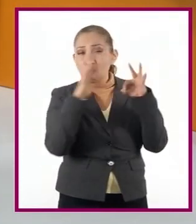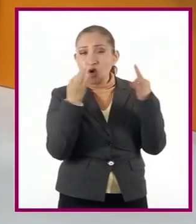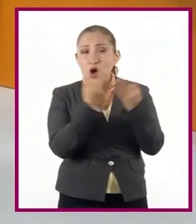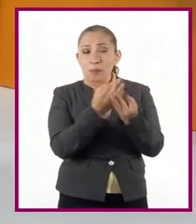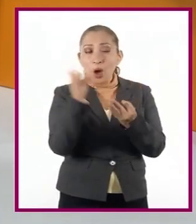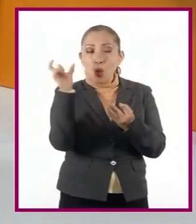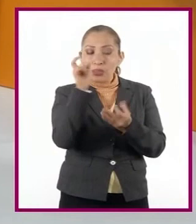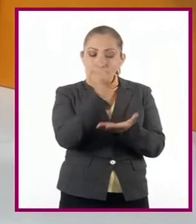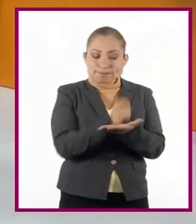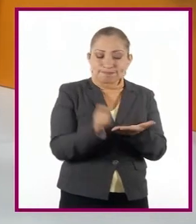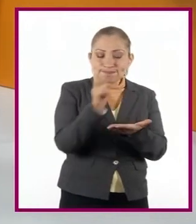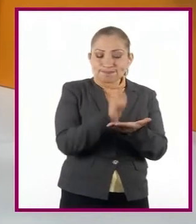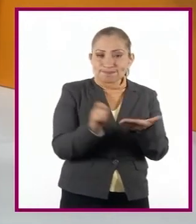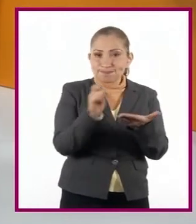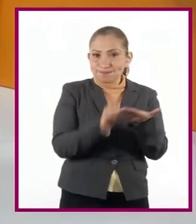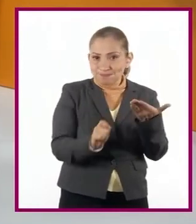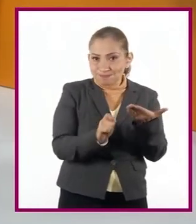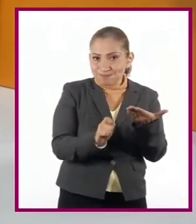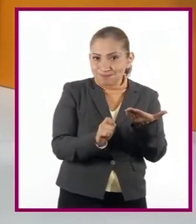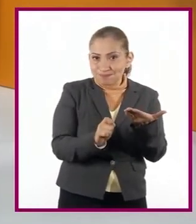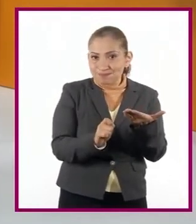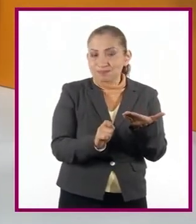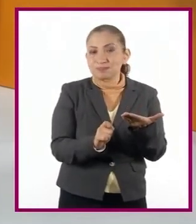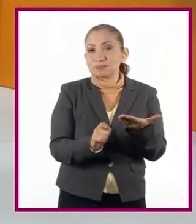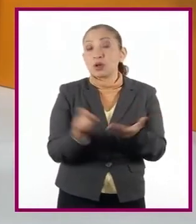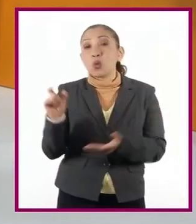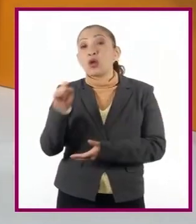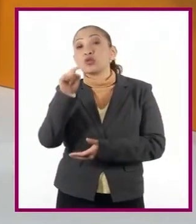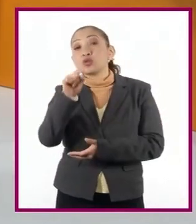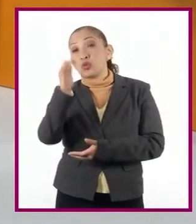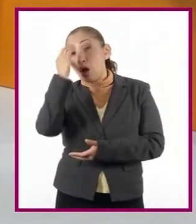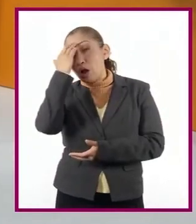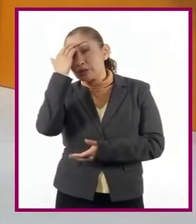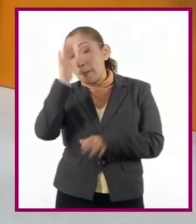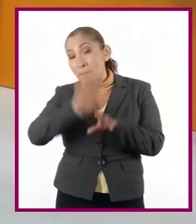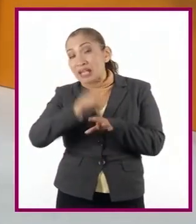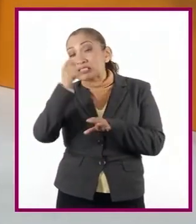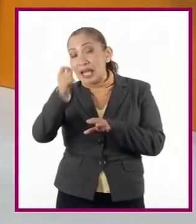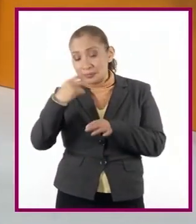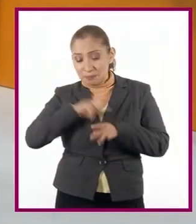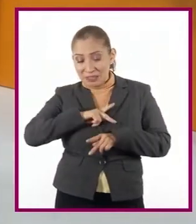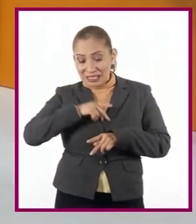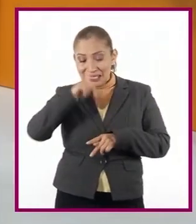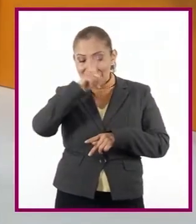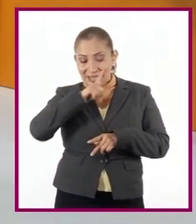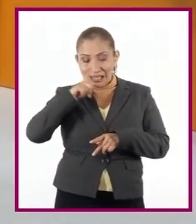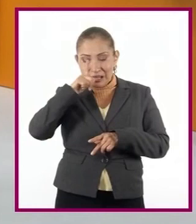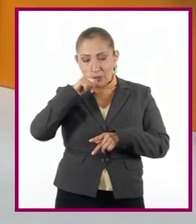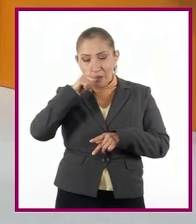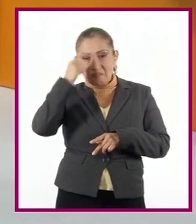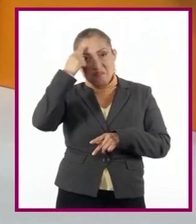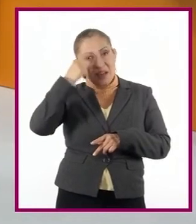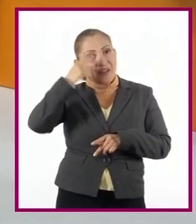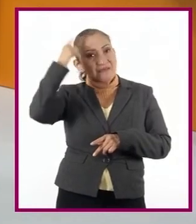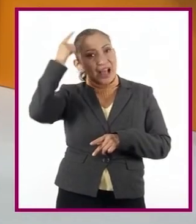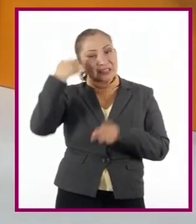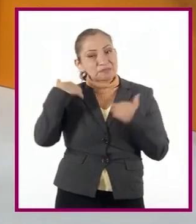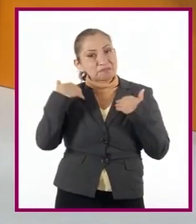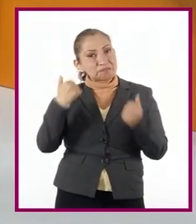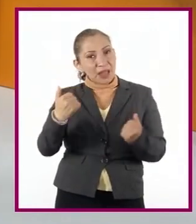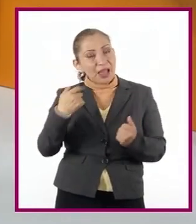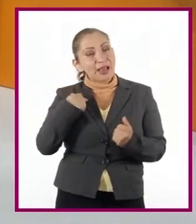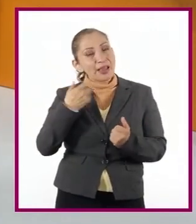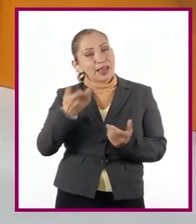al momento de redactar nuestros textos. Cuando conocemos más de nuestra lengua, se nos facilita comprender